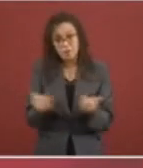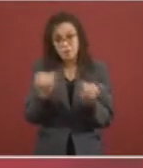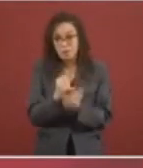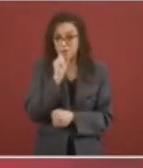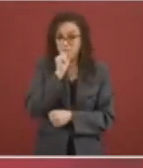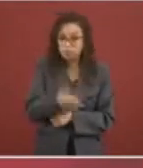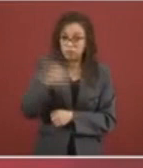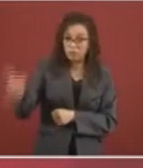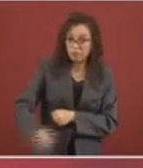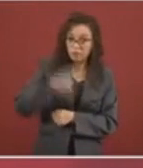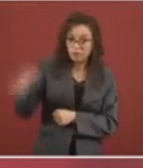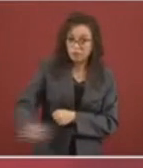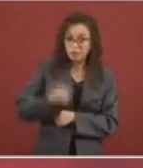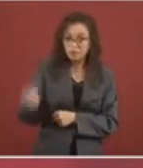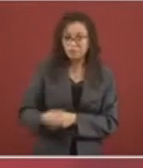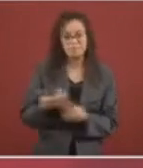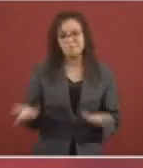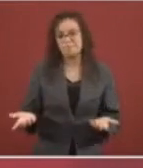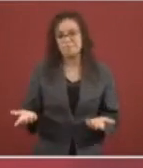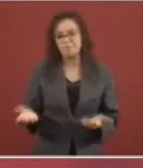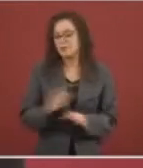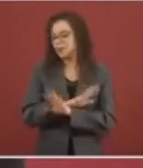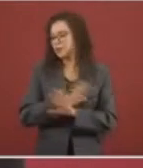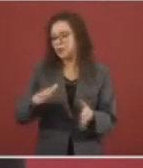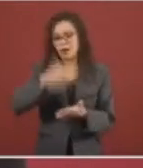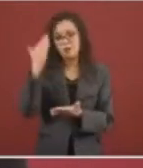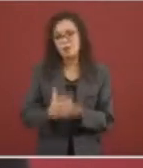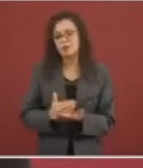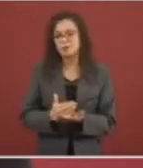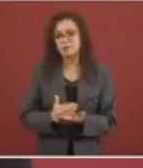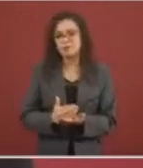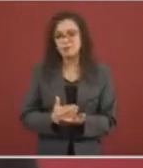Entonces, ya rompimos el molde